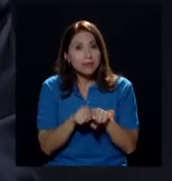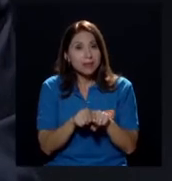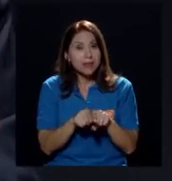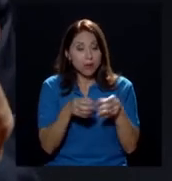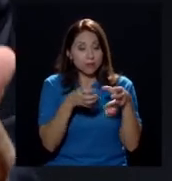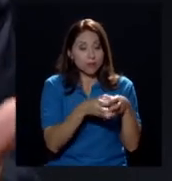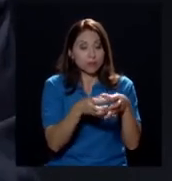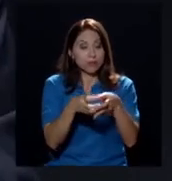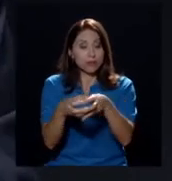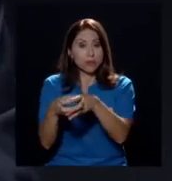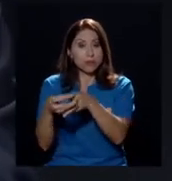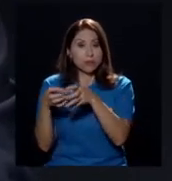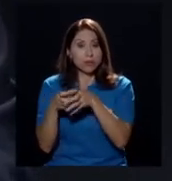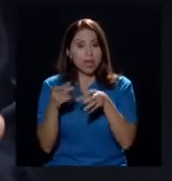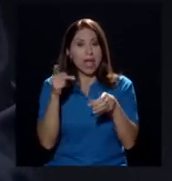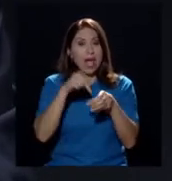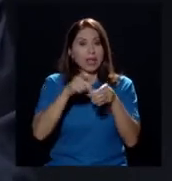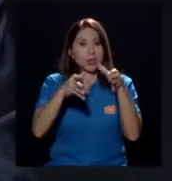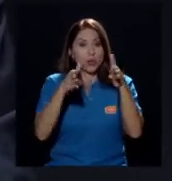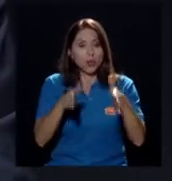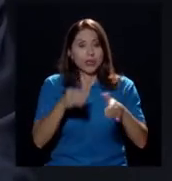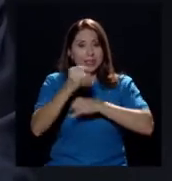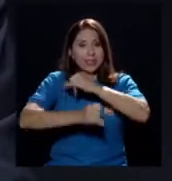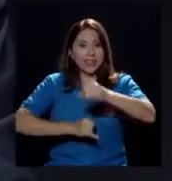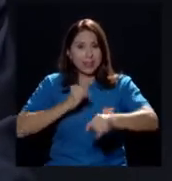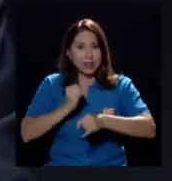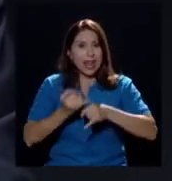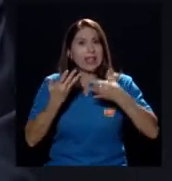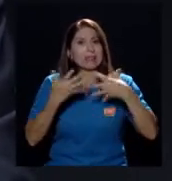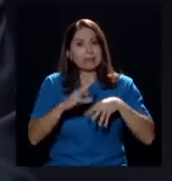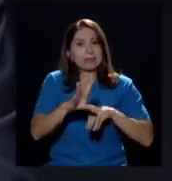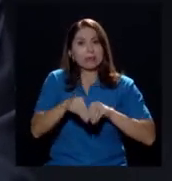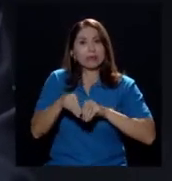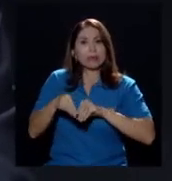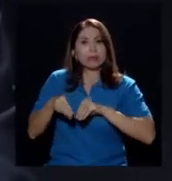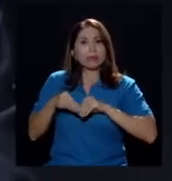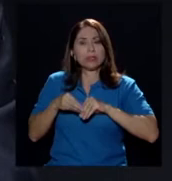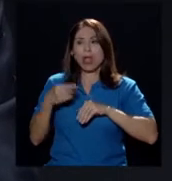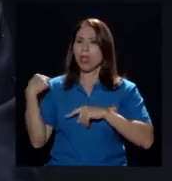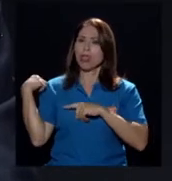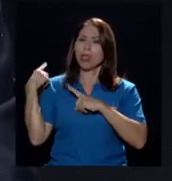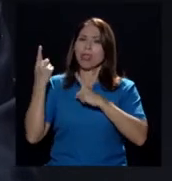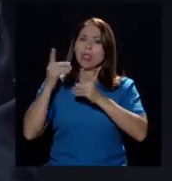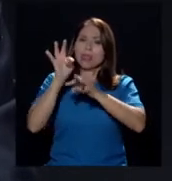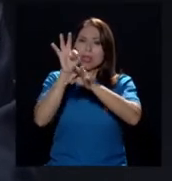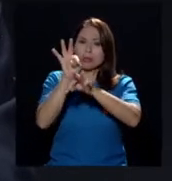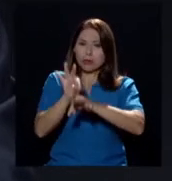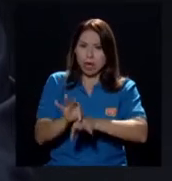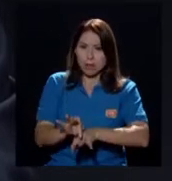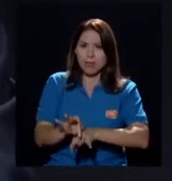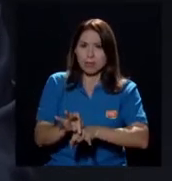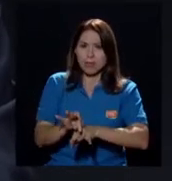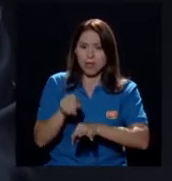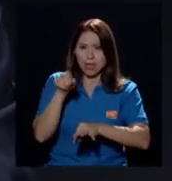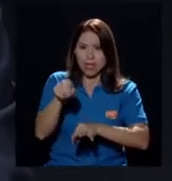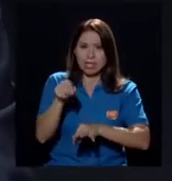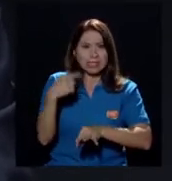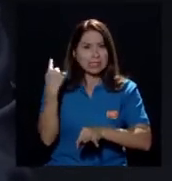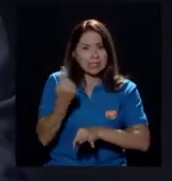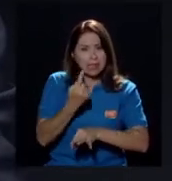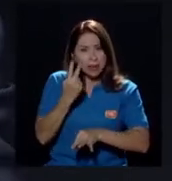se han venido multiplicando tradicionalmente en la teoría de la relación internacionales pues se consideraba y se sigue considerando